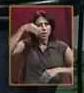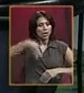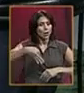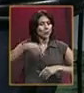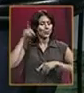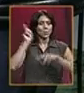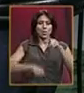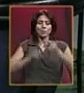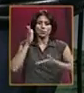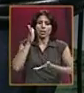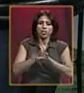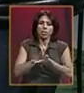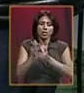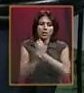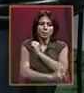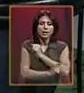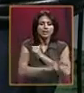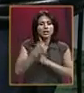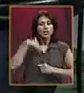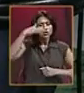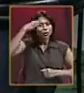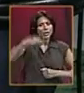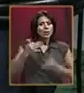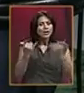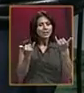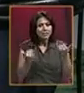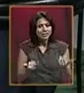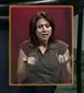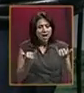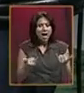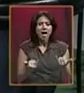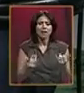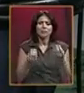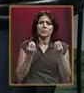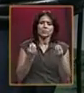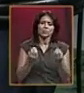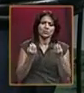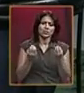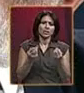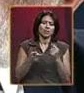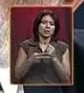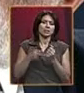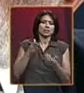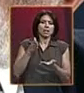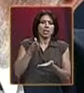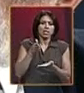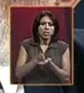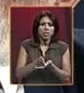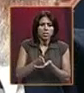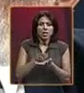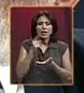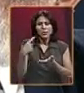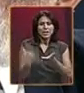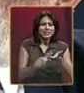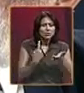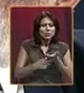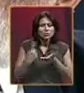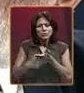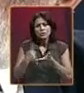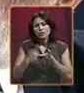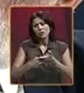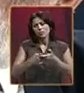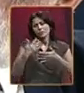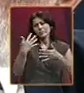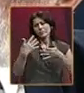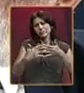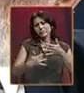detener. Yo considero que ya bastante se ha detenido en una discusión excesivamente larga en relación